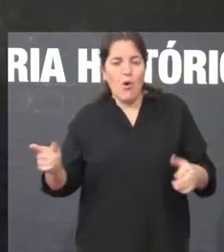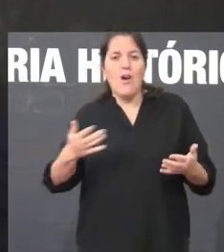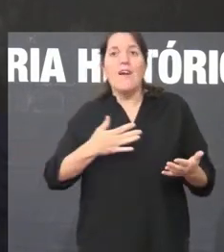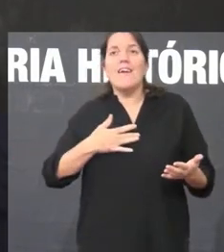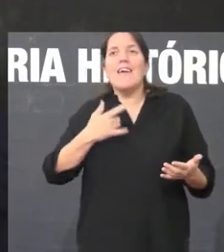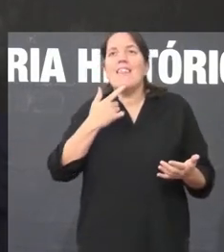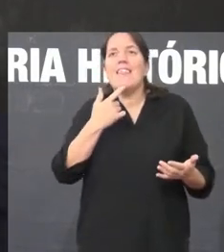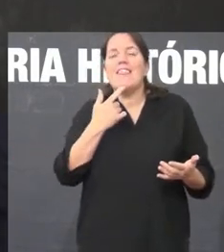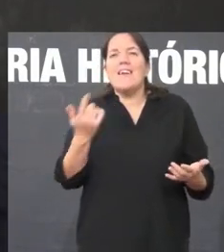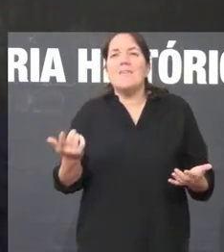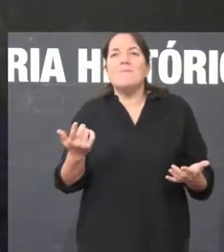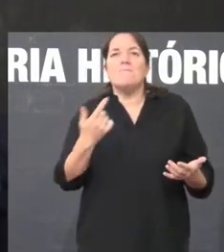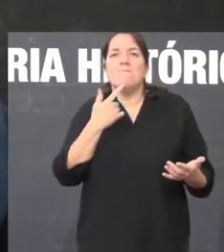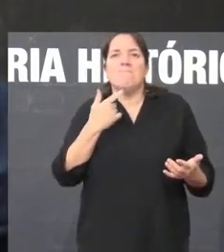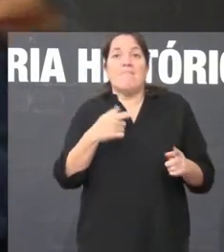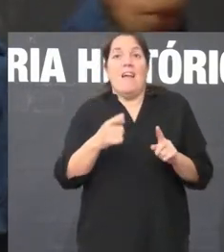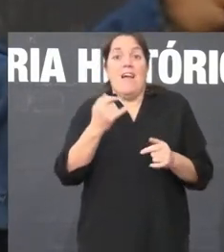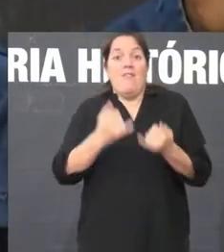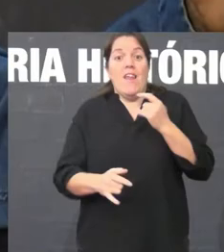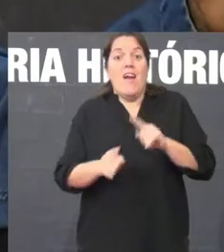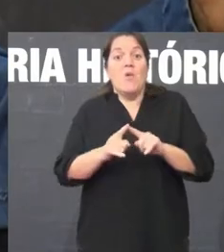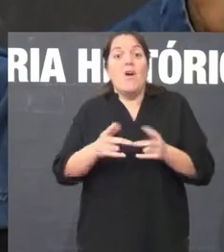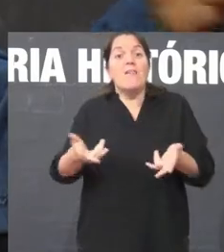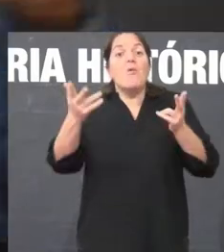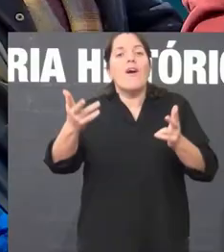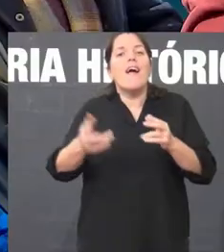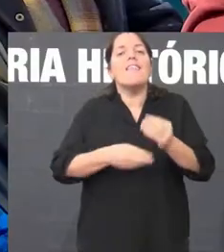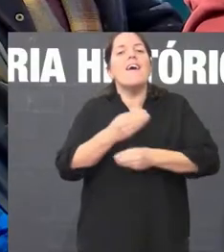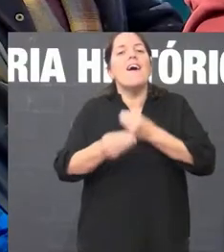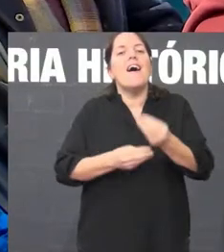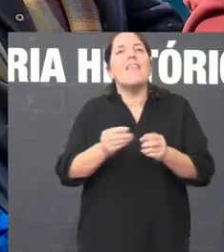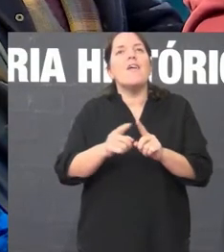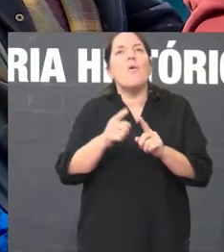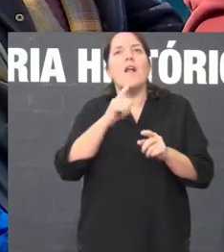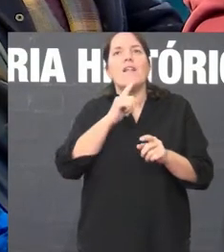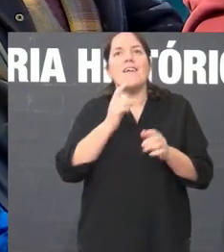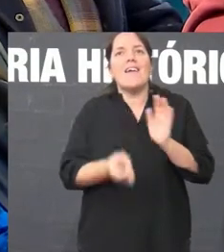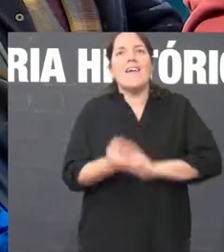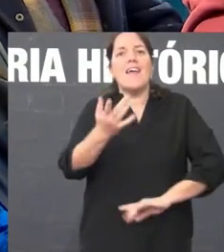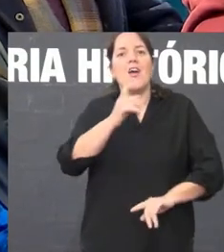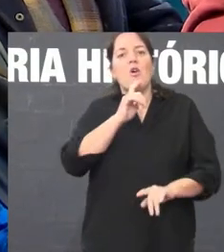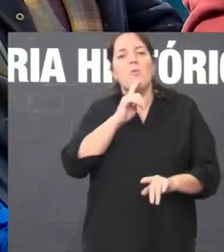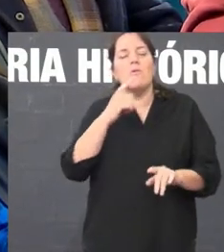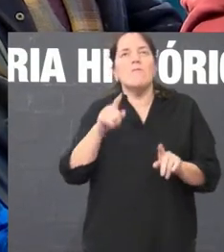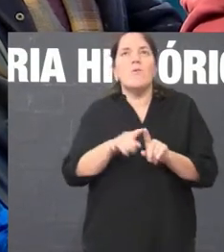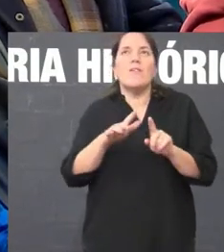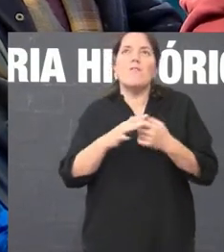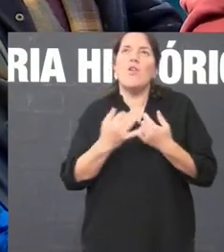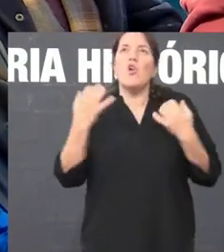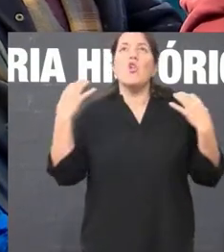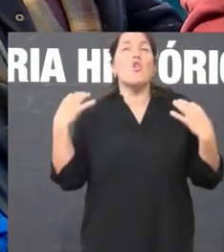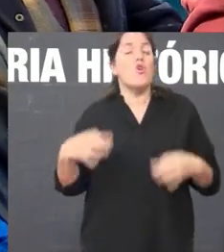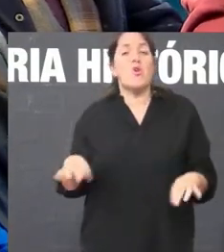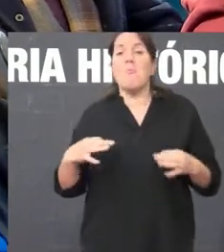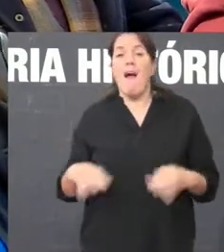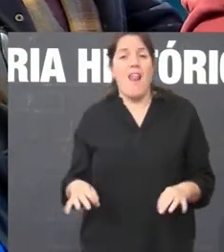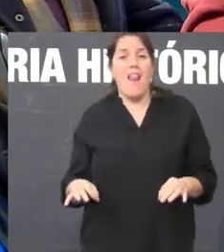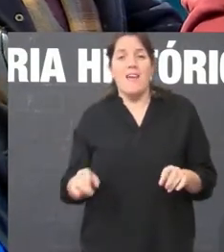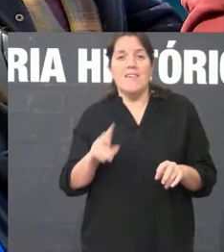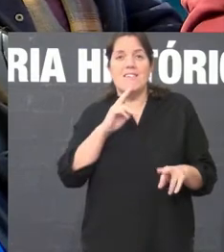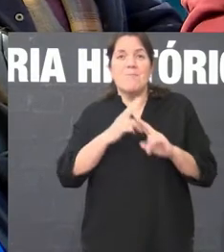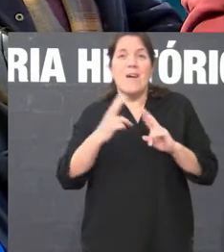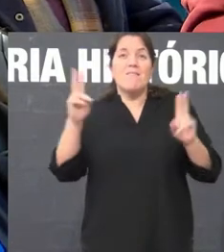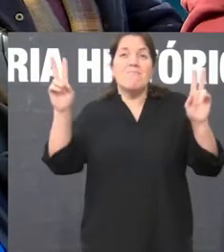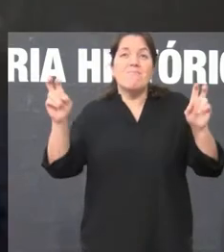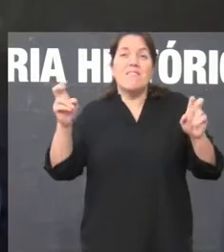a asumir como normal, y esto es lo más preocupante, como normal